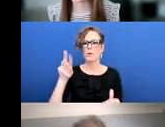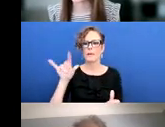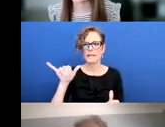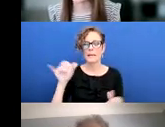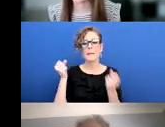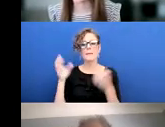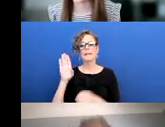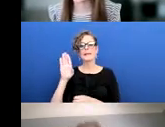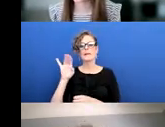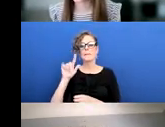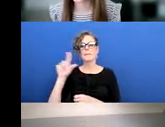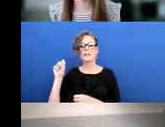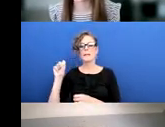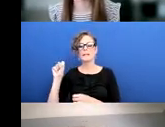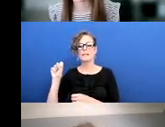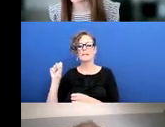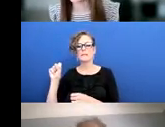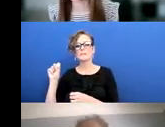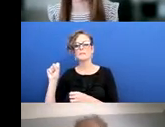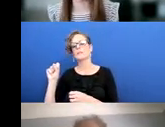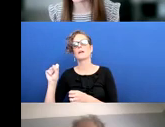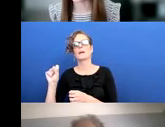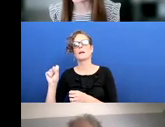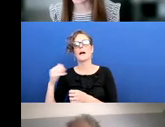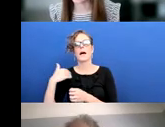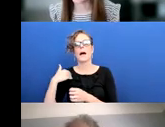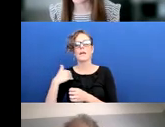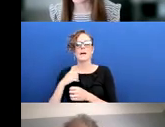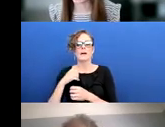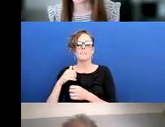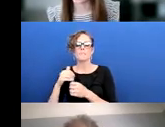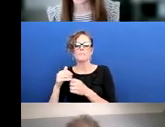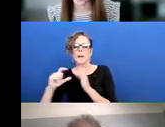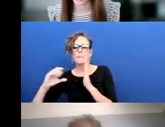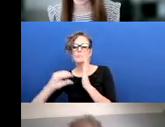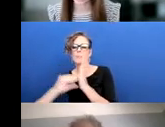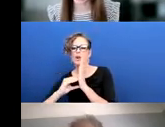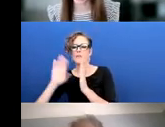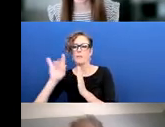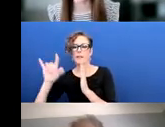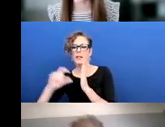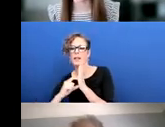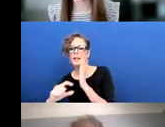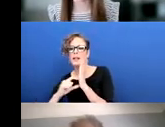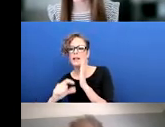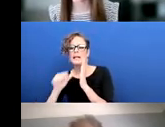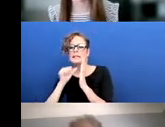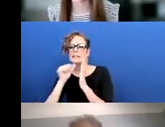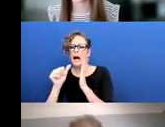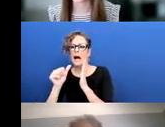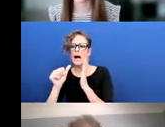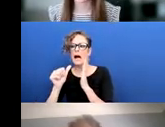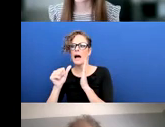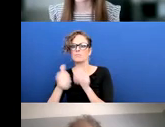propuestas de ley que tienen que ver con, que tienen una declaración legislativa, que es que dice que parte de la ley no es vinculante de